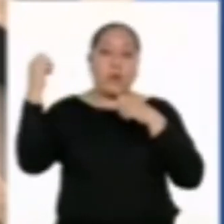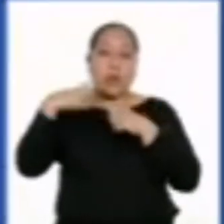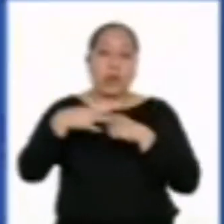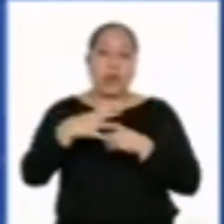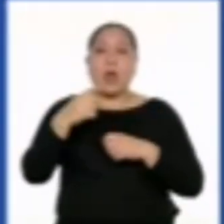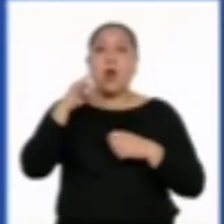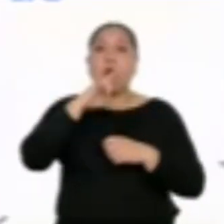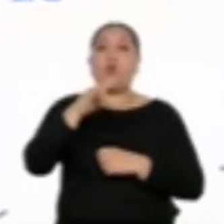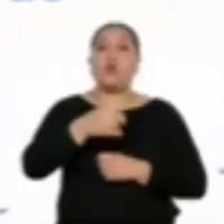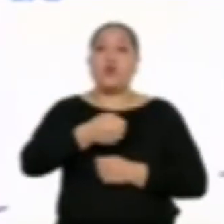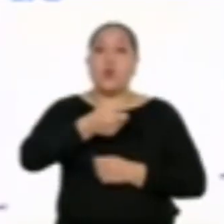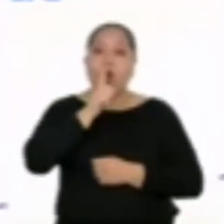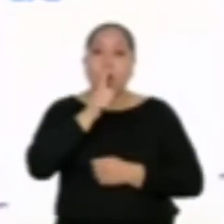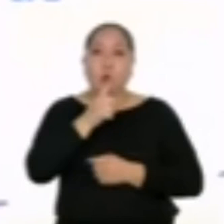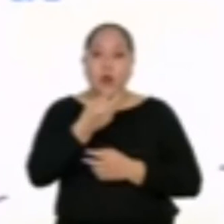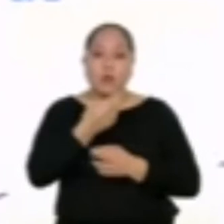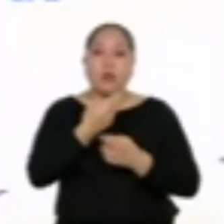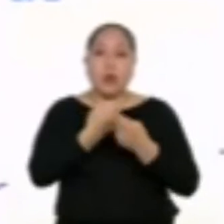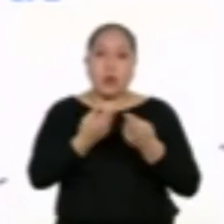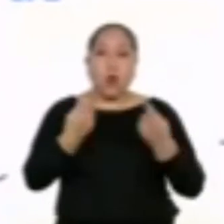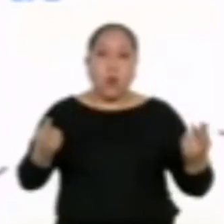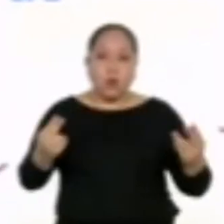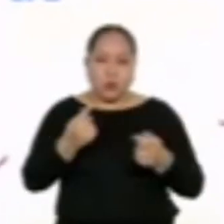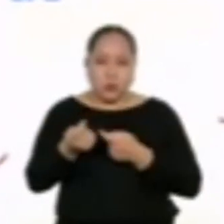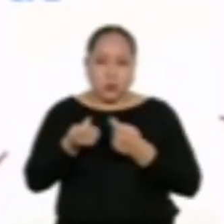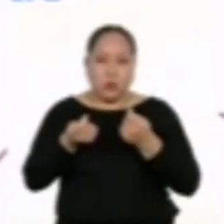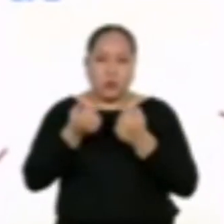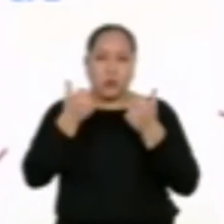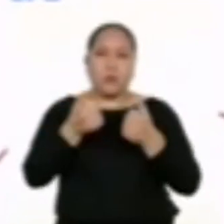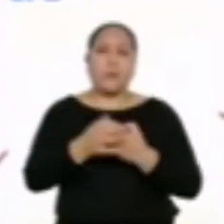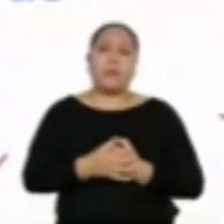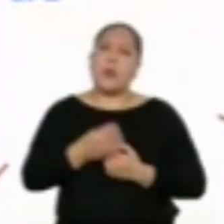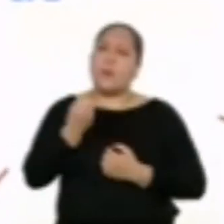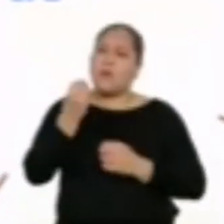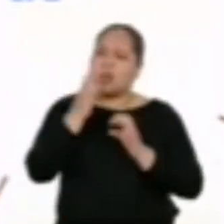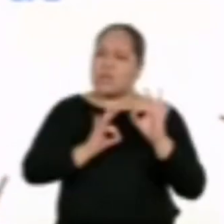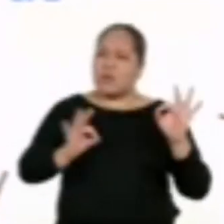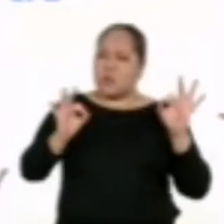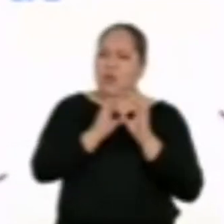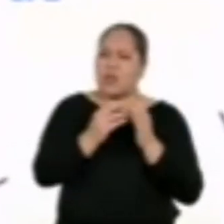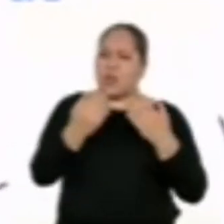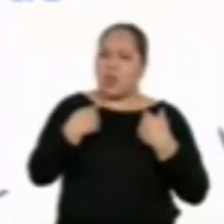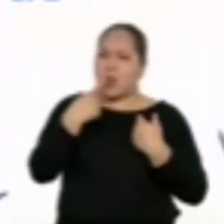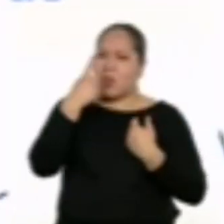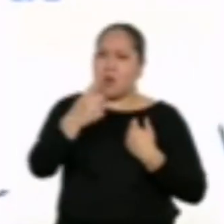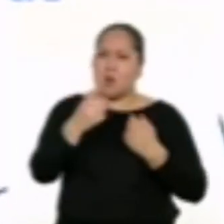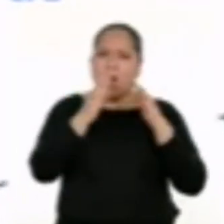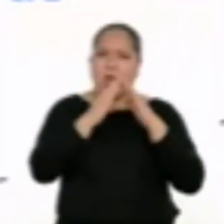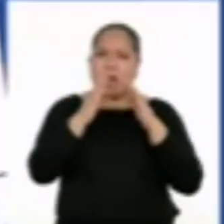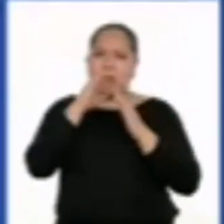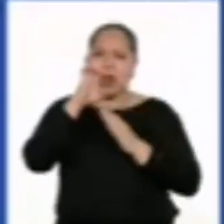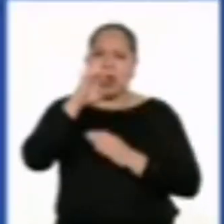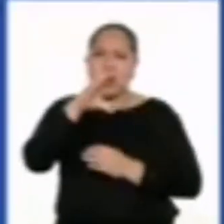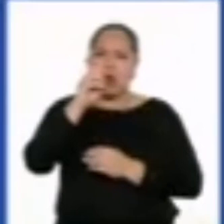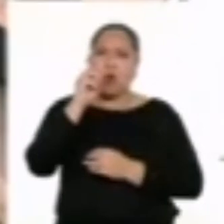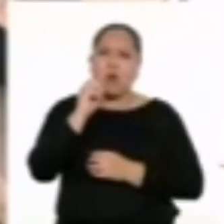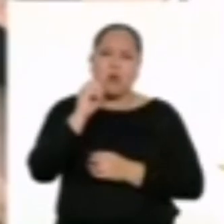los recursos. ¿Por qué es importante tener un hogar ecoeficiente en este contexto de pandemia y en